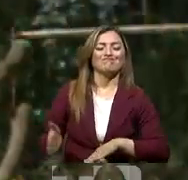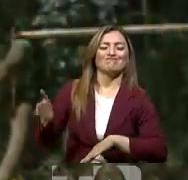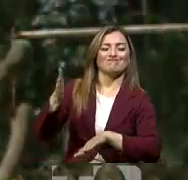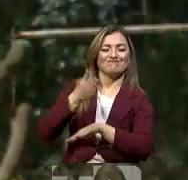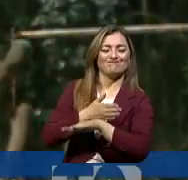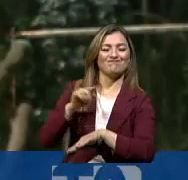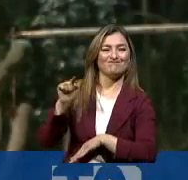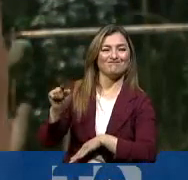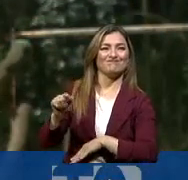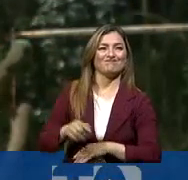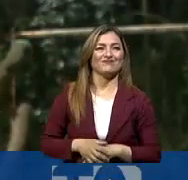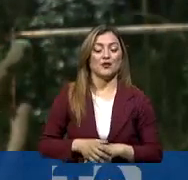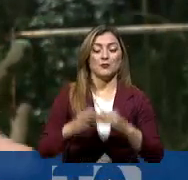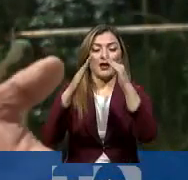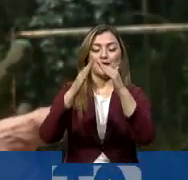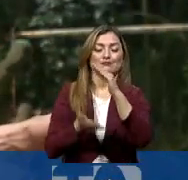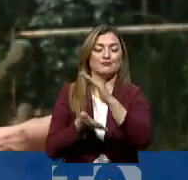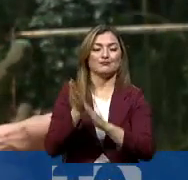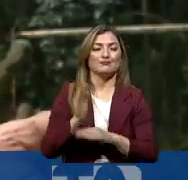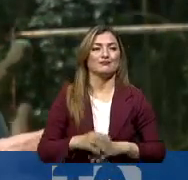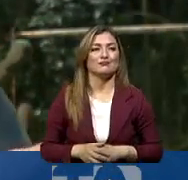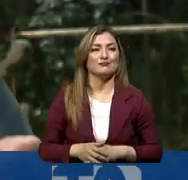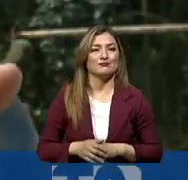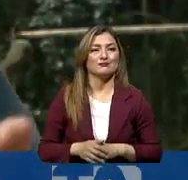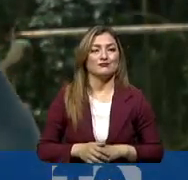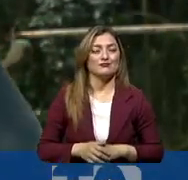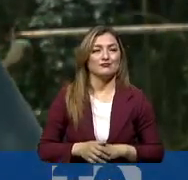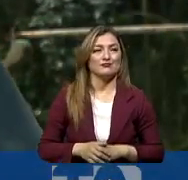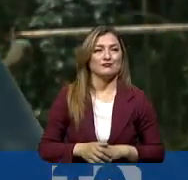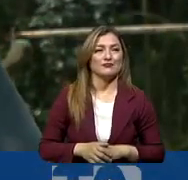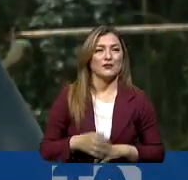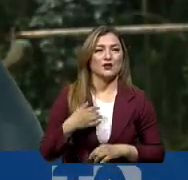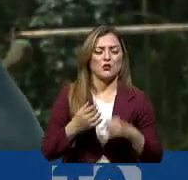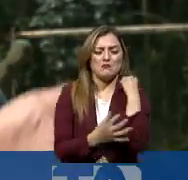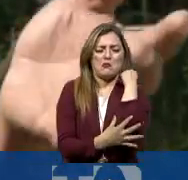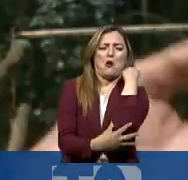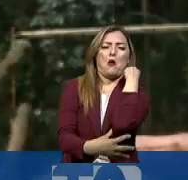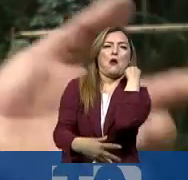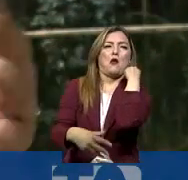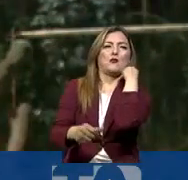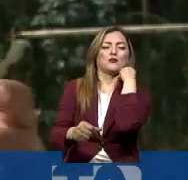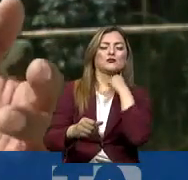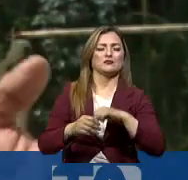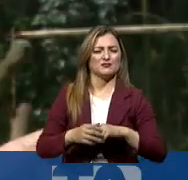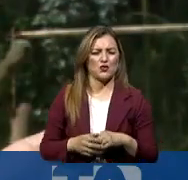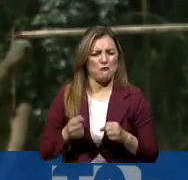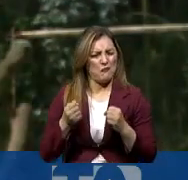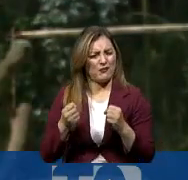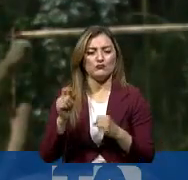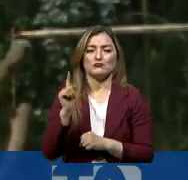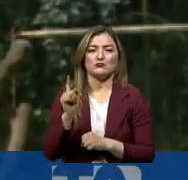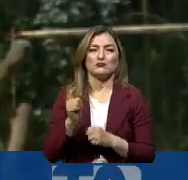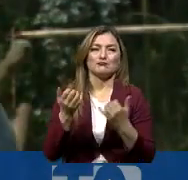que haya esto de que me digan que desaloje todo eso yo en realidad no soy de la extrema pobreza no pero de una vez con este con este